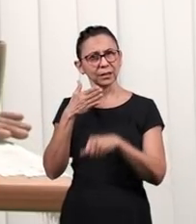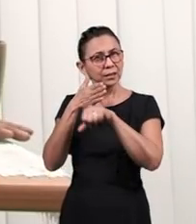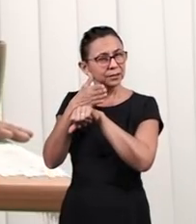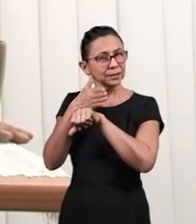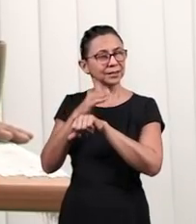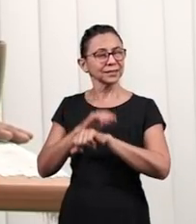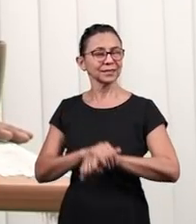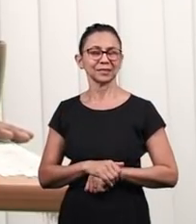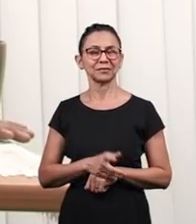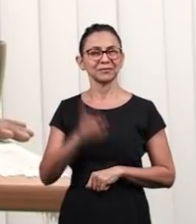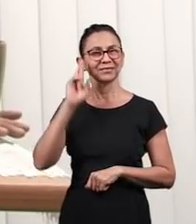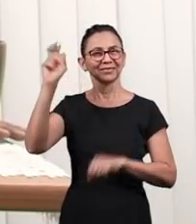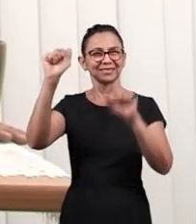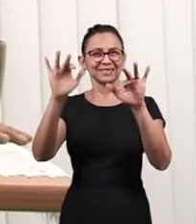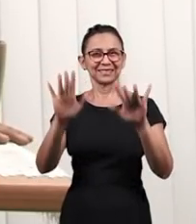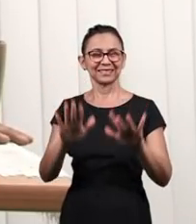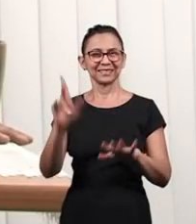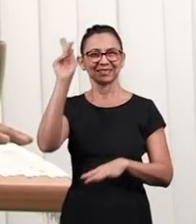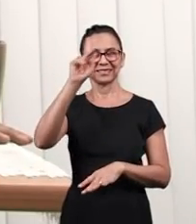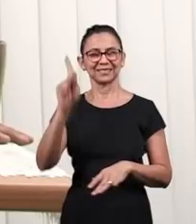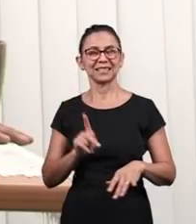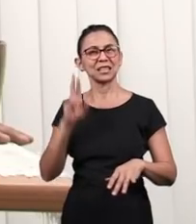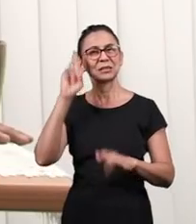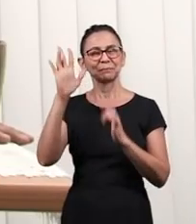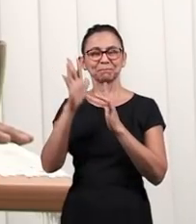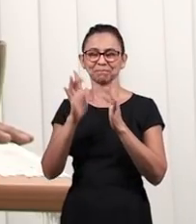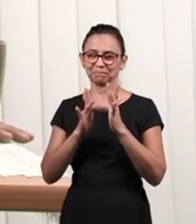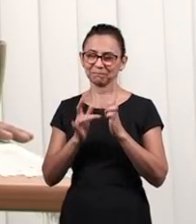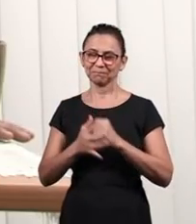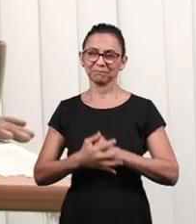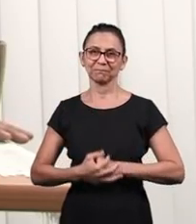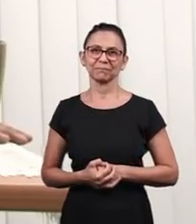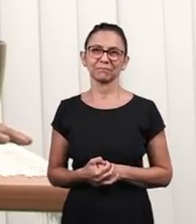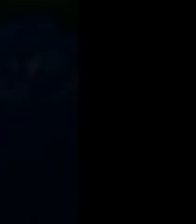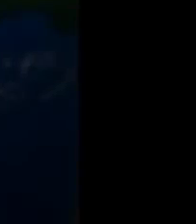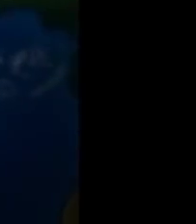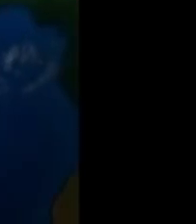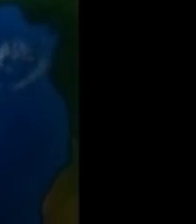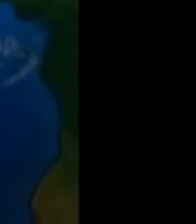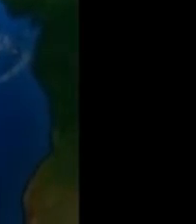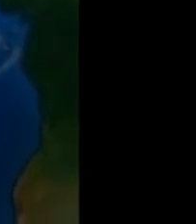participe con nosotros. El día de mañana será estrenado en español La Paz del Señor Jesús.